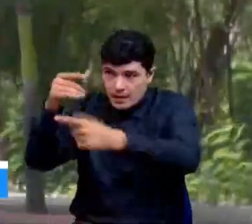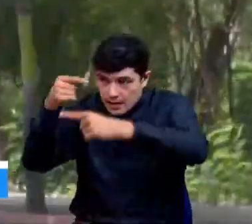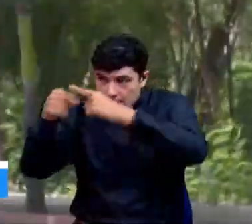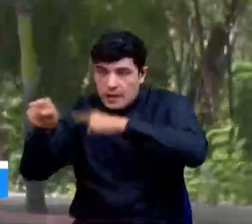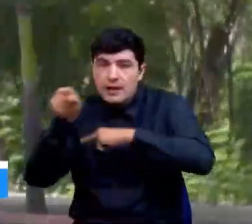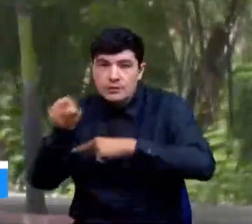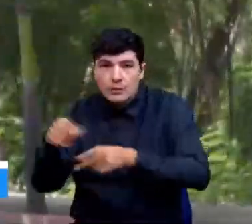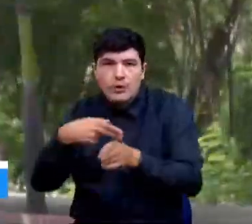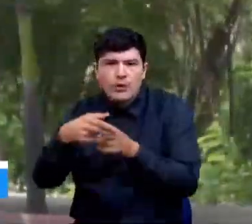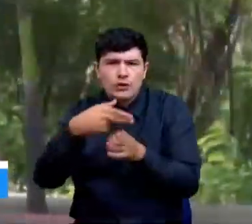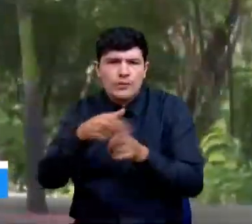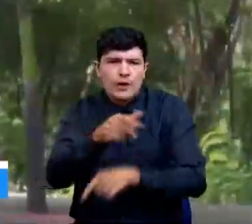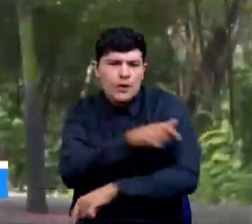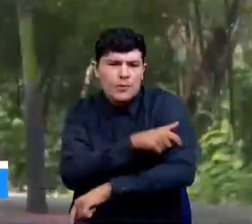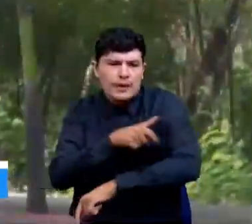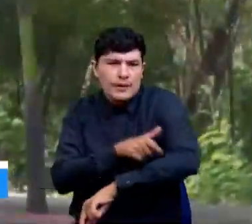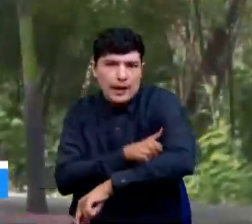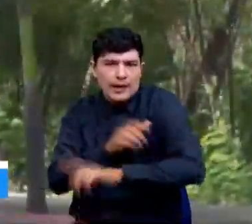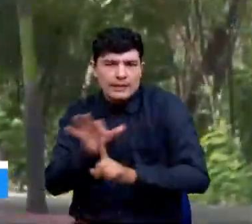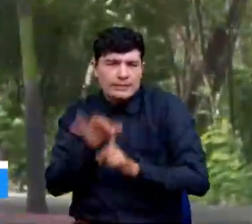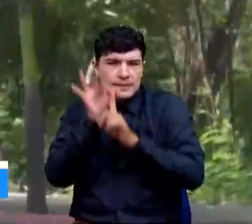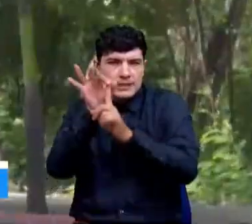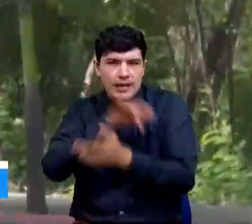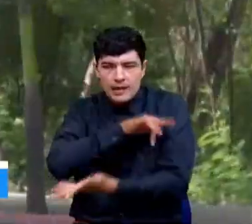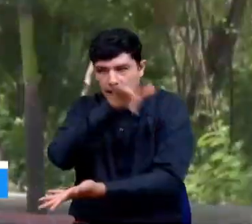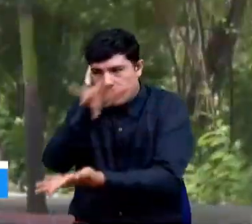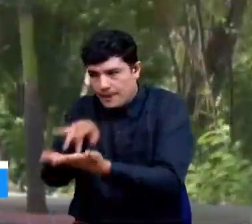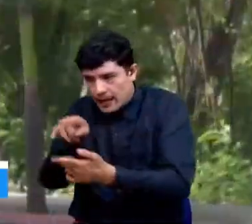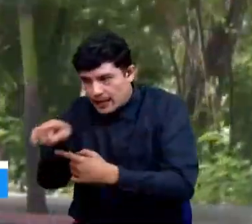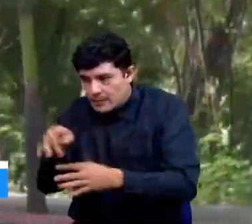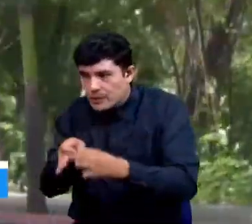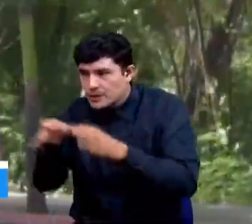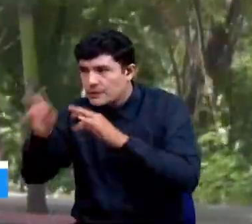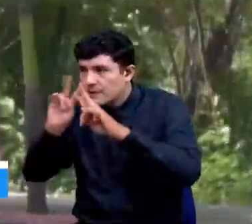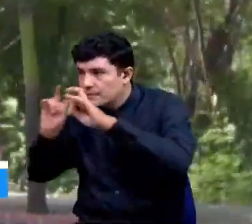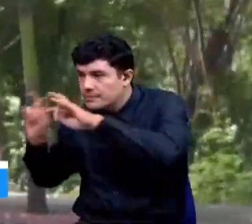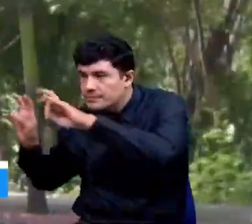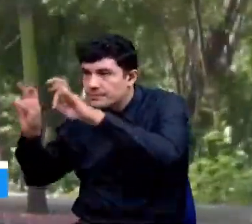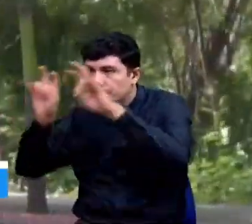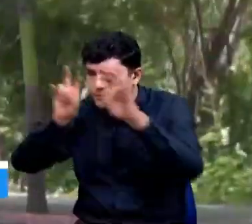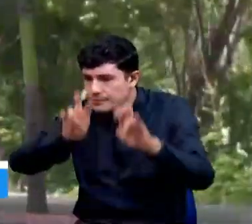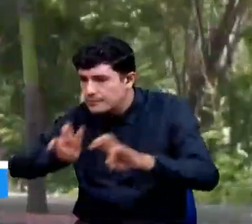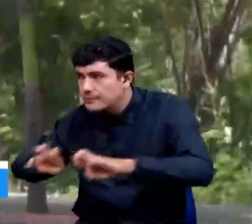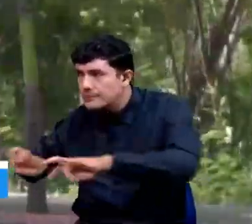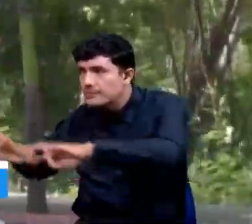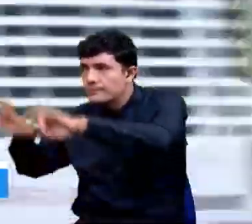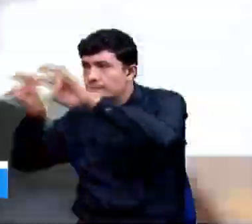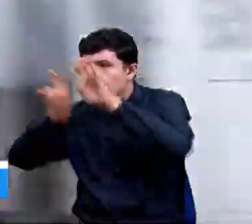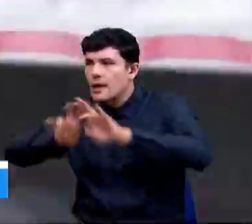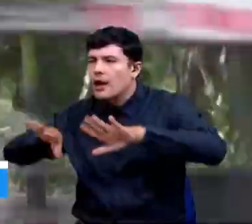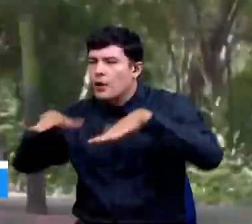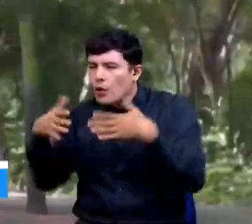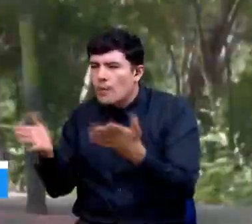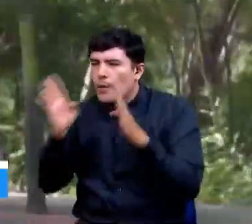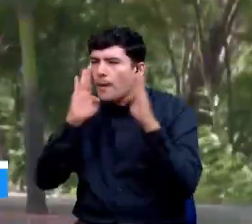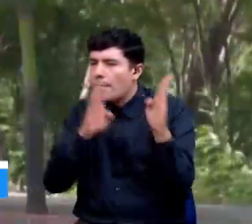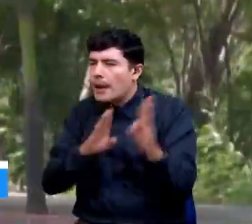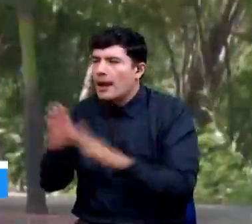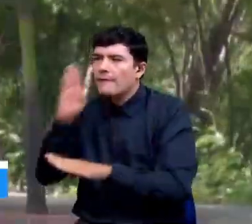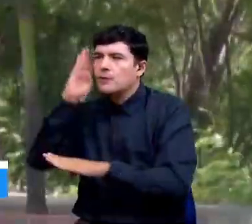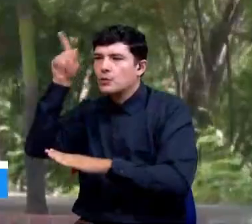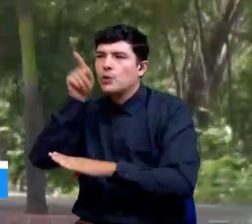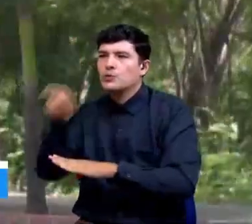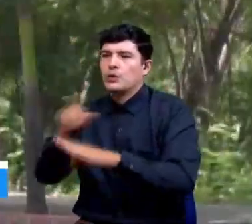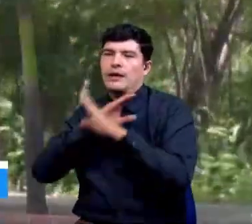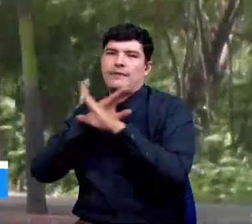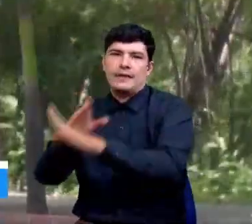todos estos temas lleguen al municipio para adelantar todas las tareas en lo que concierne a atender y prevenir esta situación y